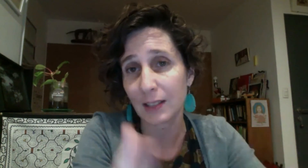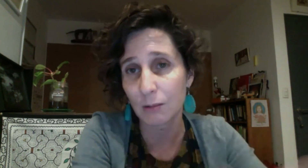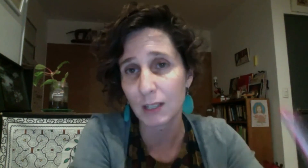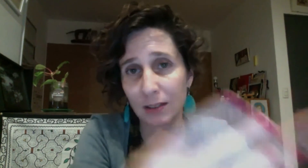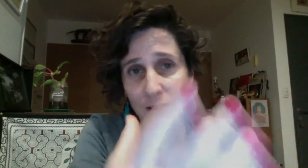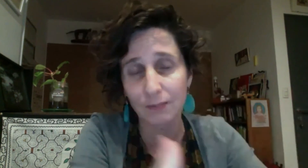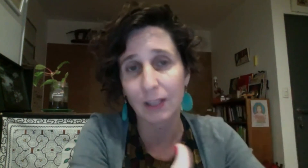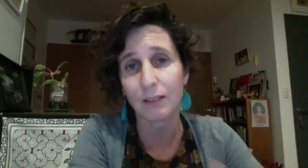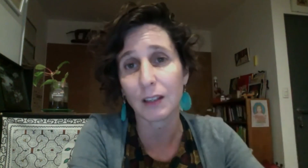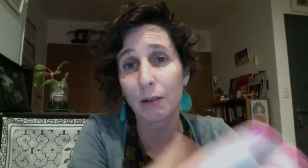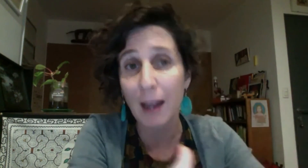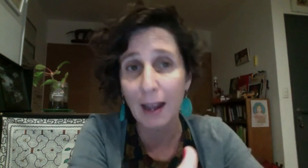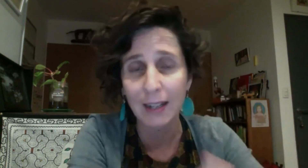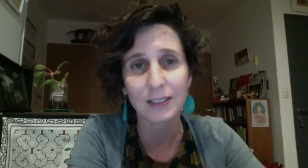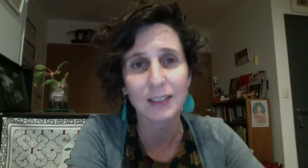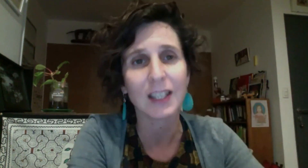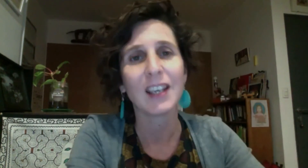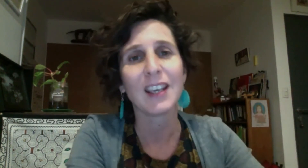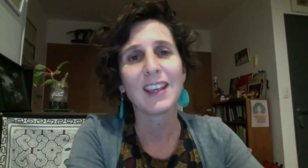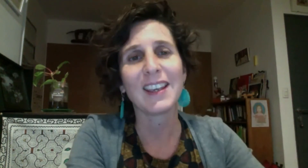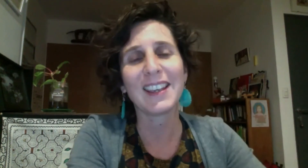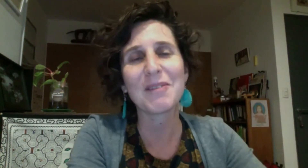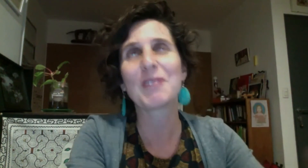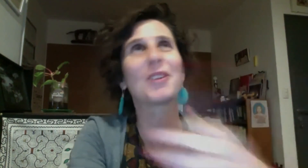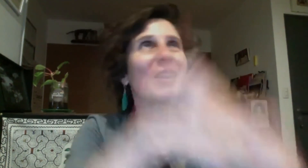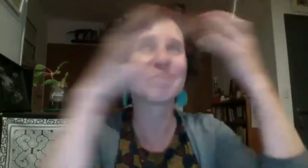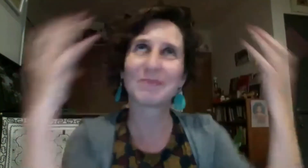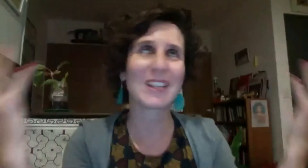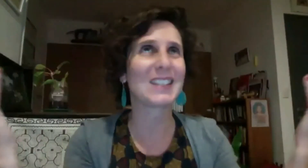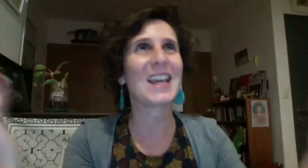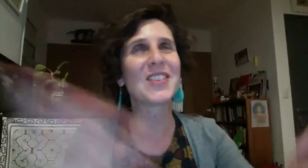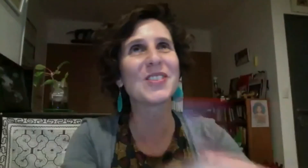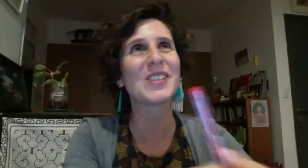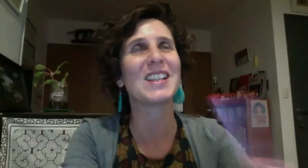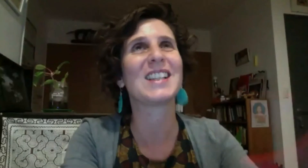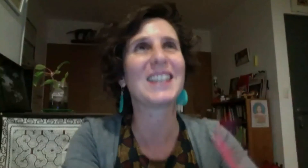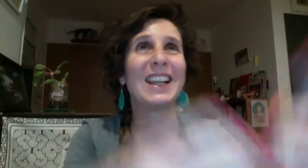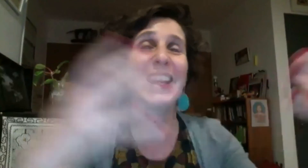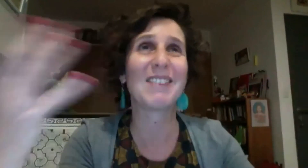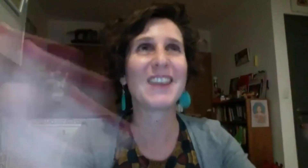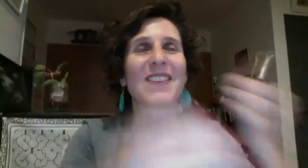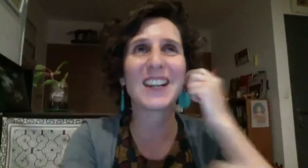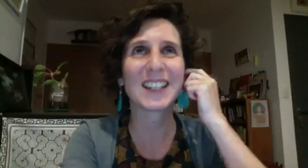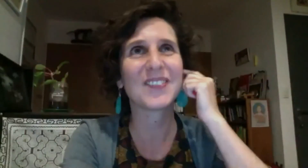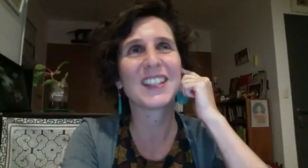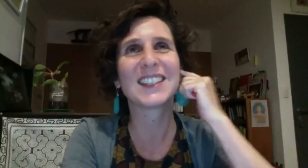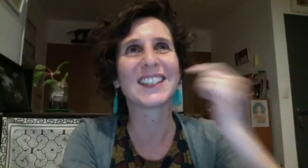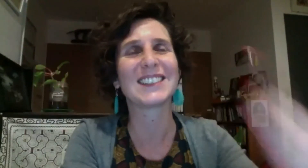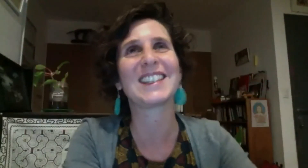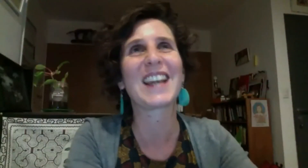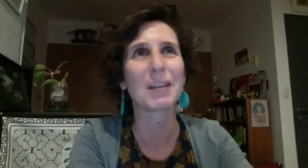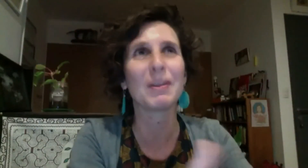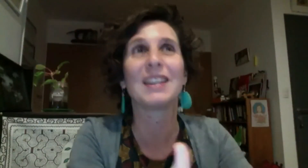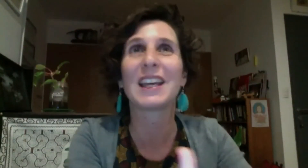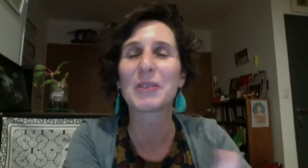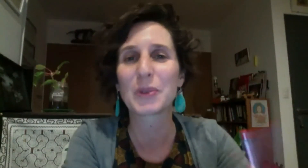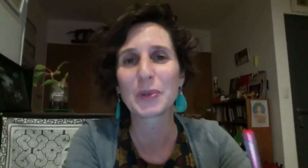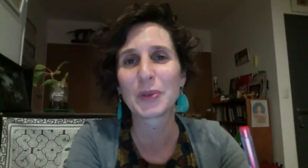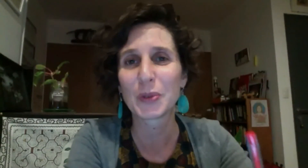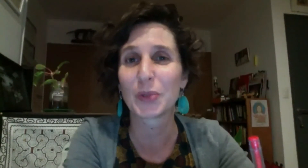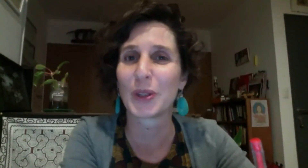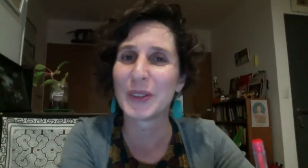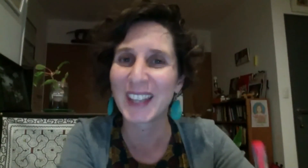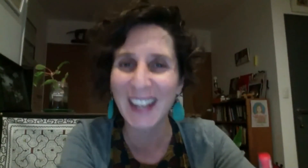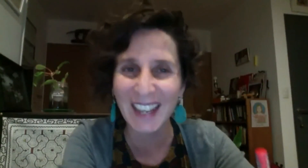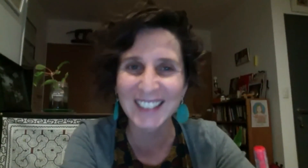las aulas escolares, bueno, que este año el aula escolar también ha replanteado